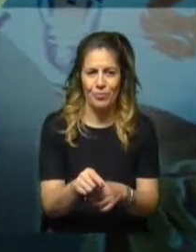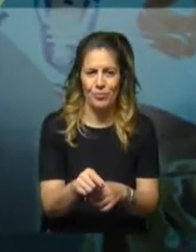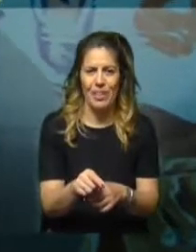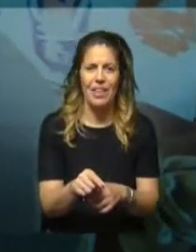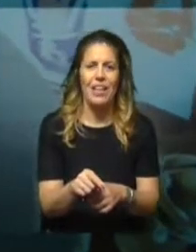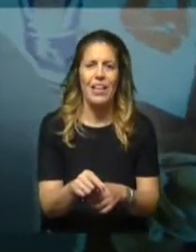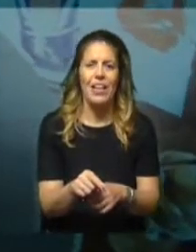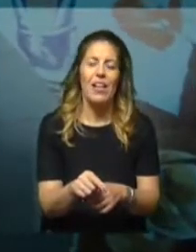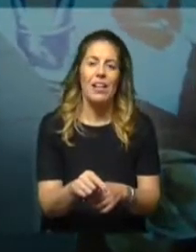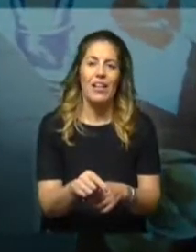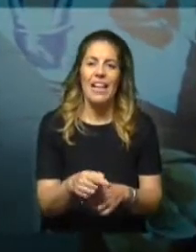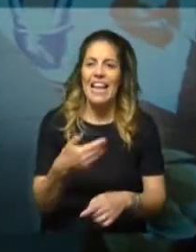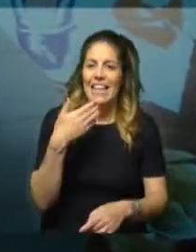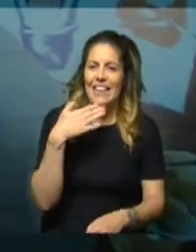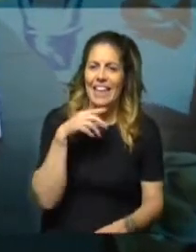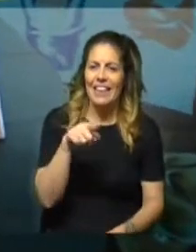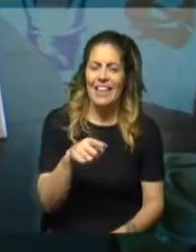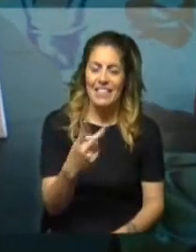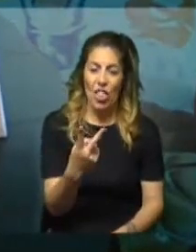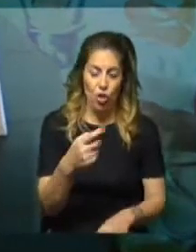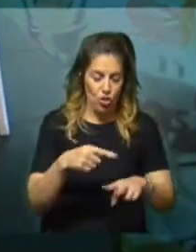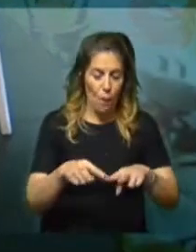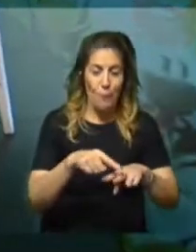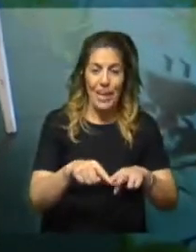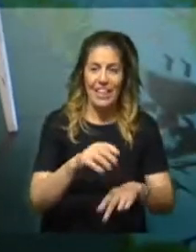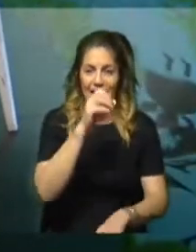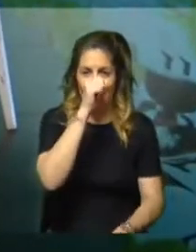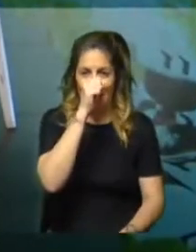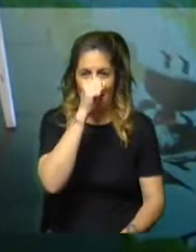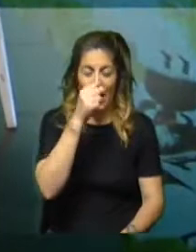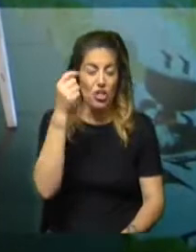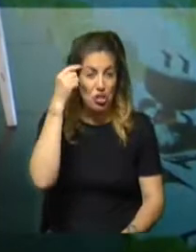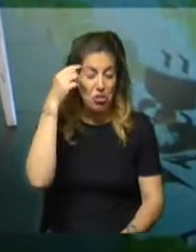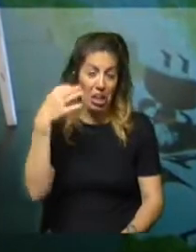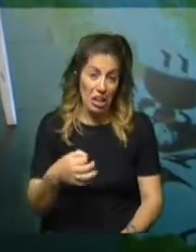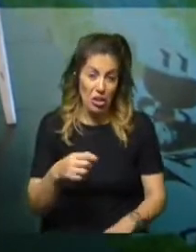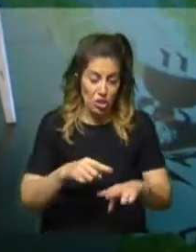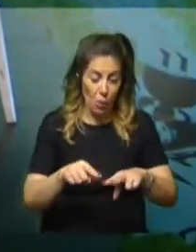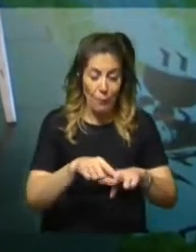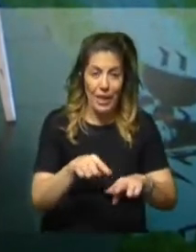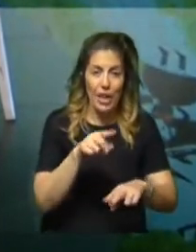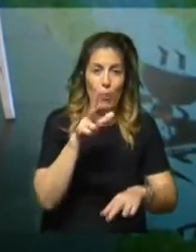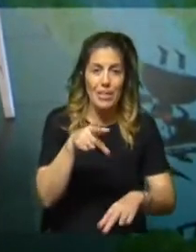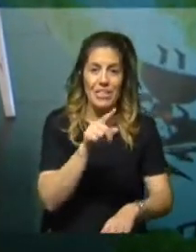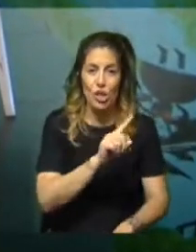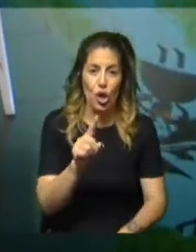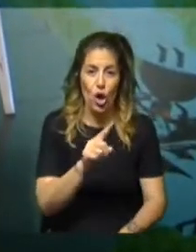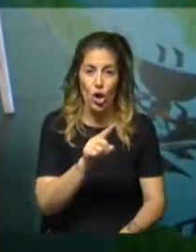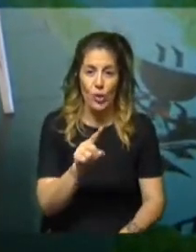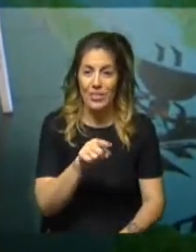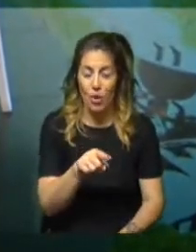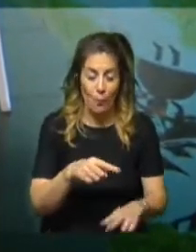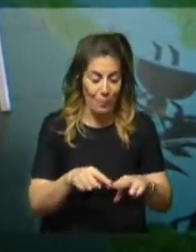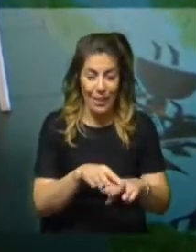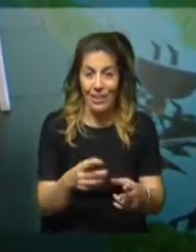la lectura de ese de esa de esas dos piernas naranja que yo intuyo que son piernas bueno Entonces